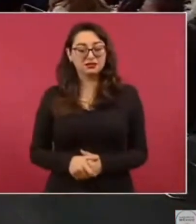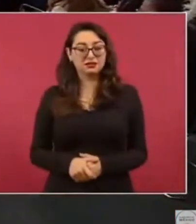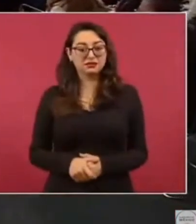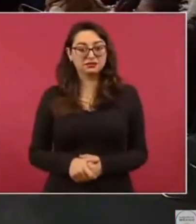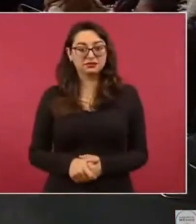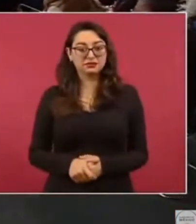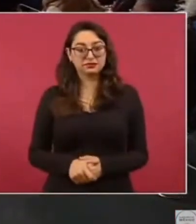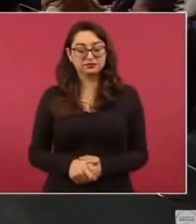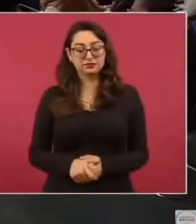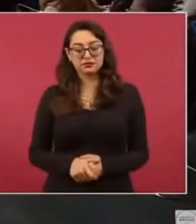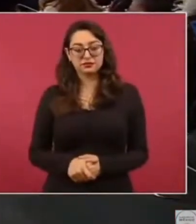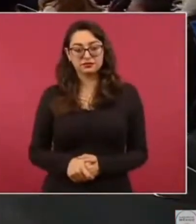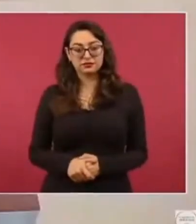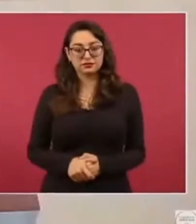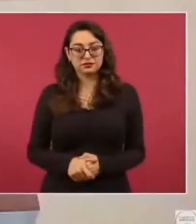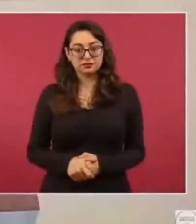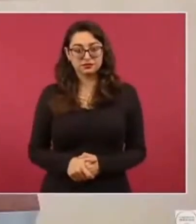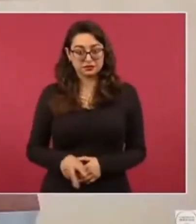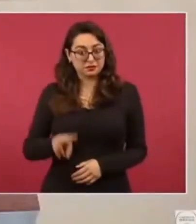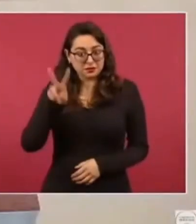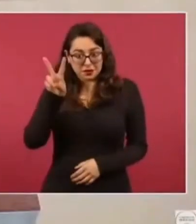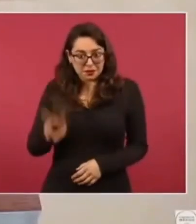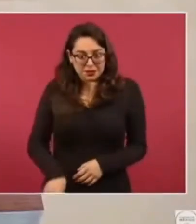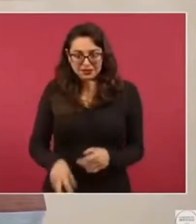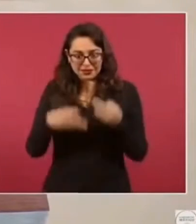No estoy